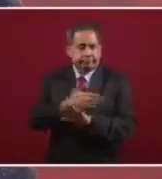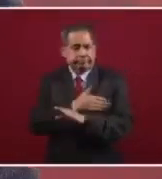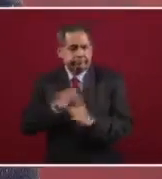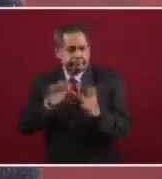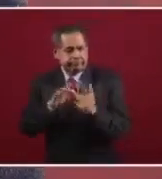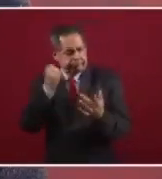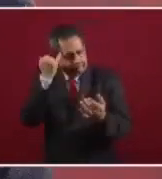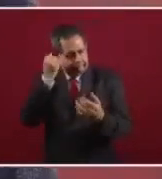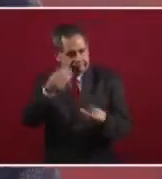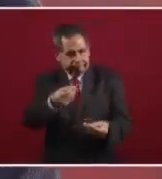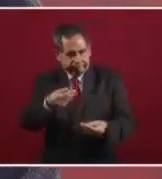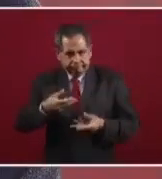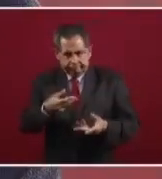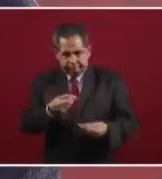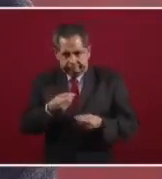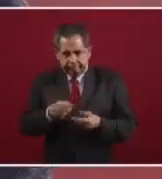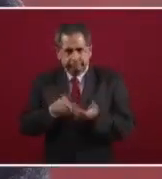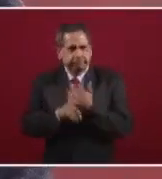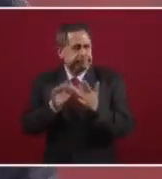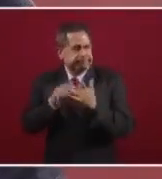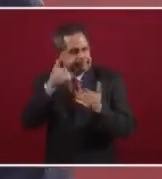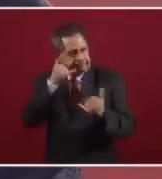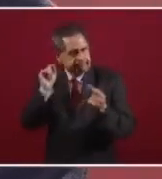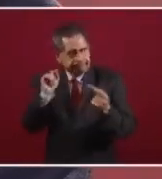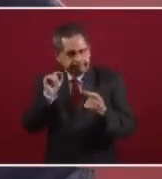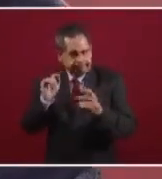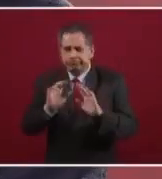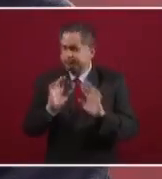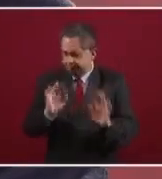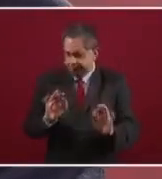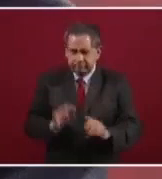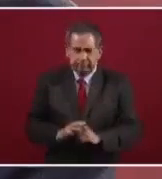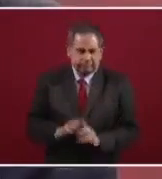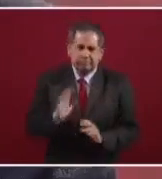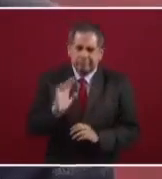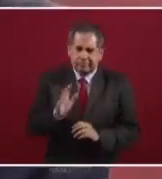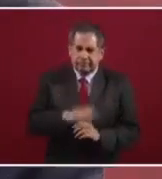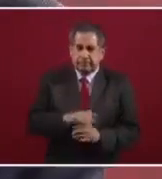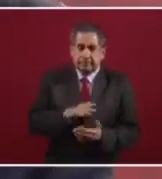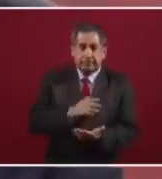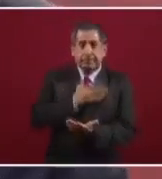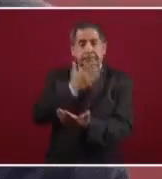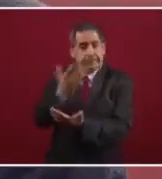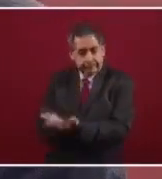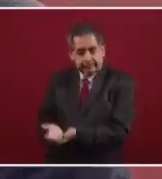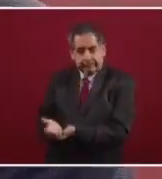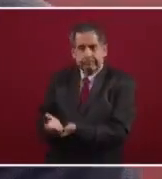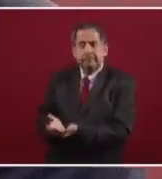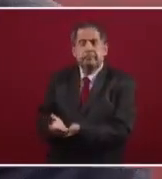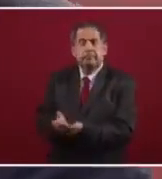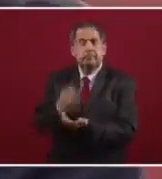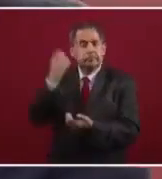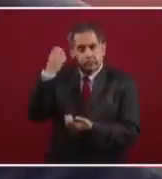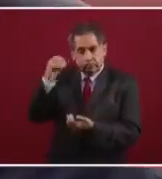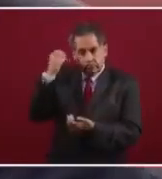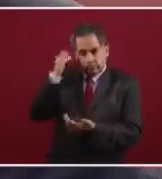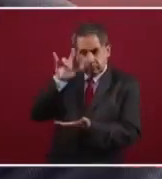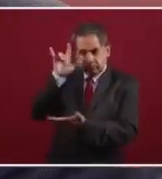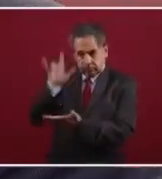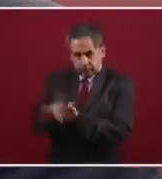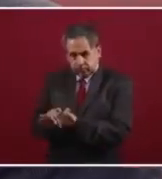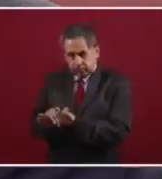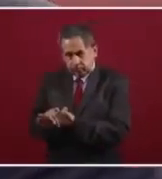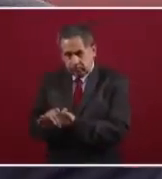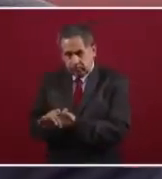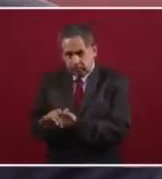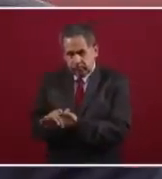tenía yo la información, tenía comunicación. Cuando llego a Oaxaca, ya